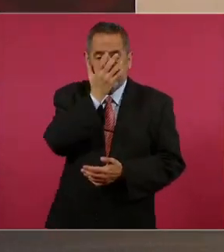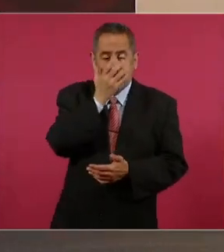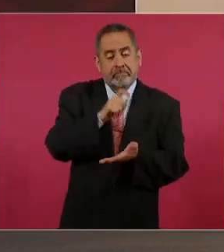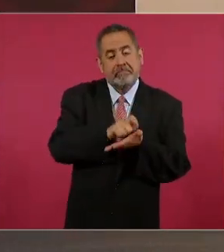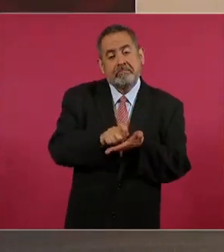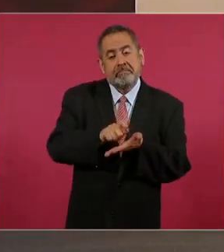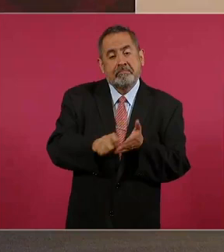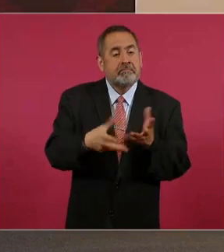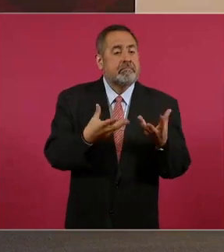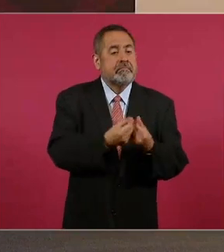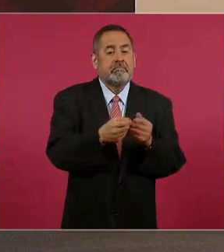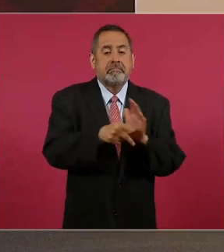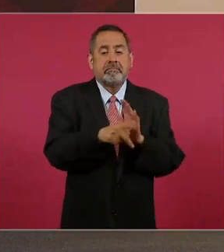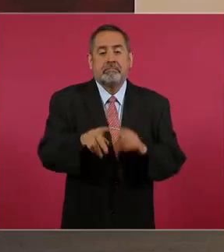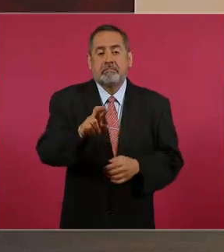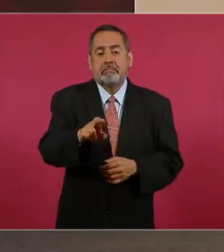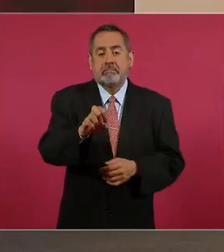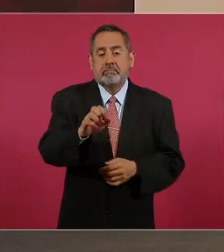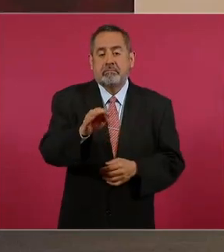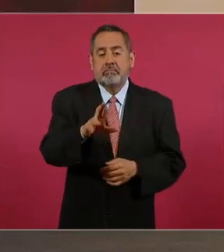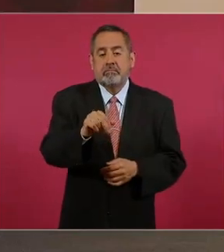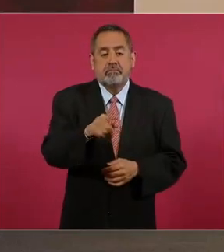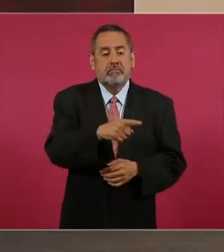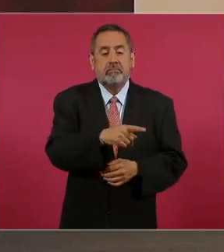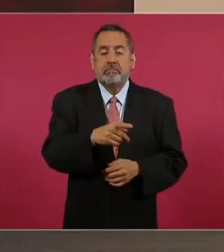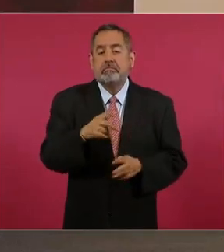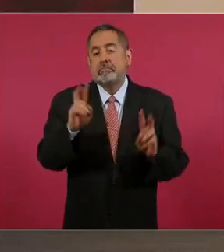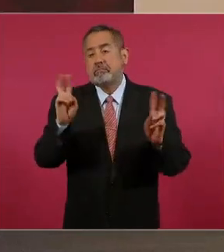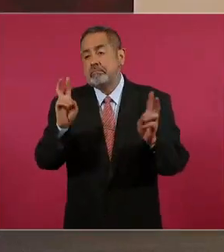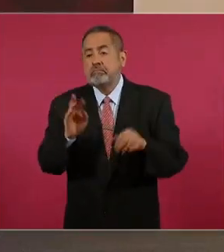articulista del Reforma y defensor